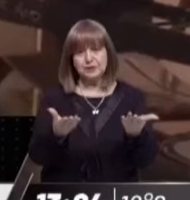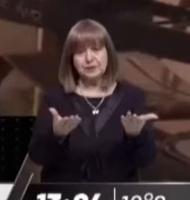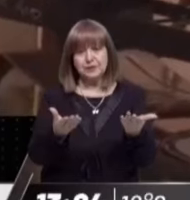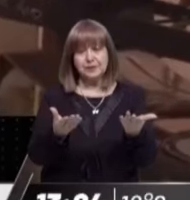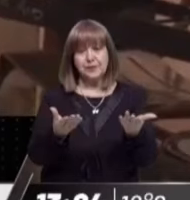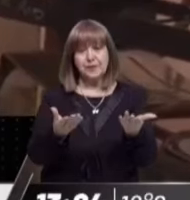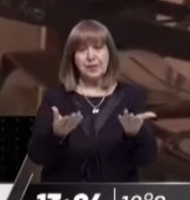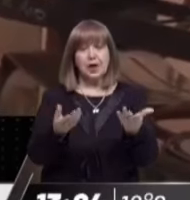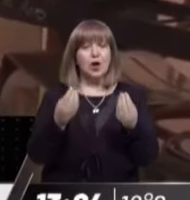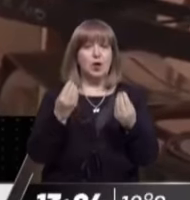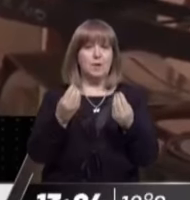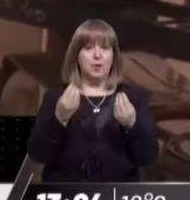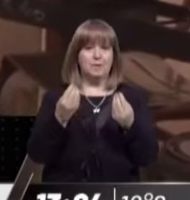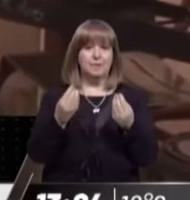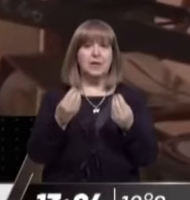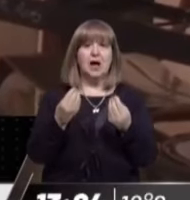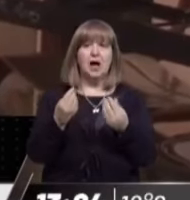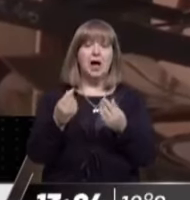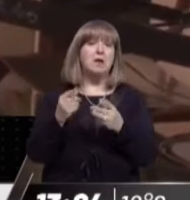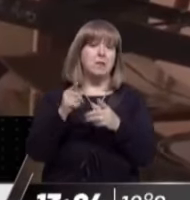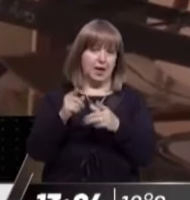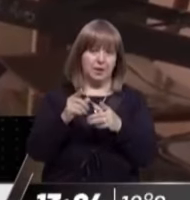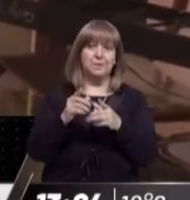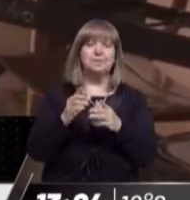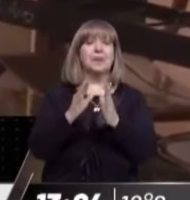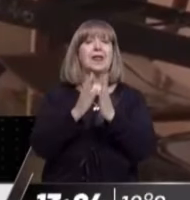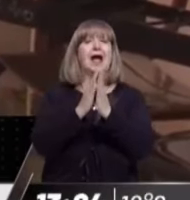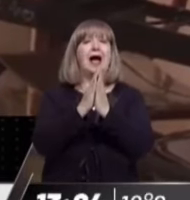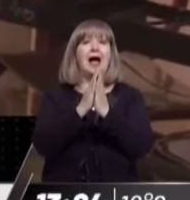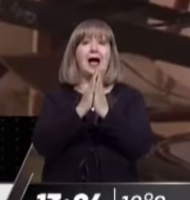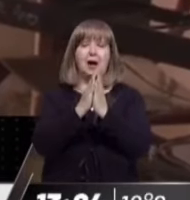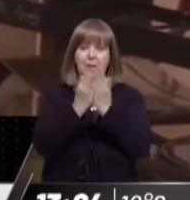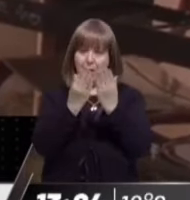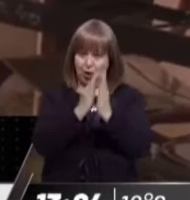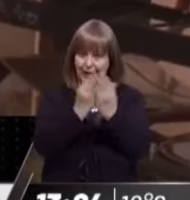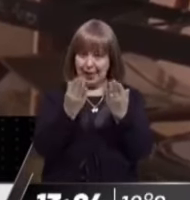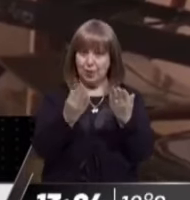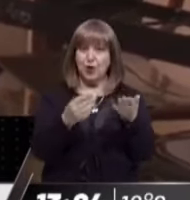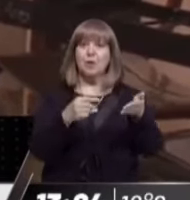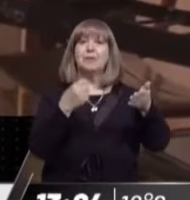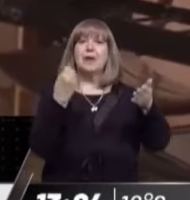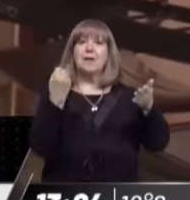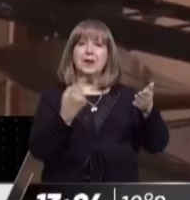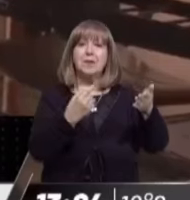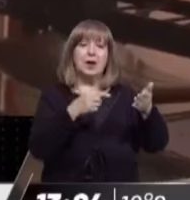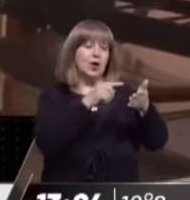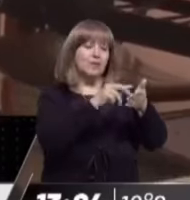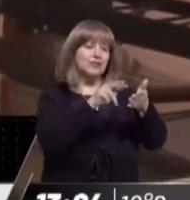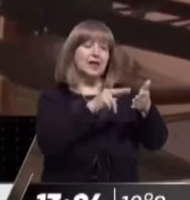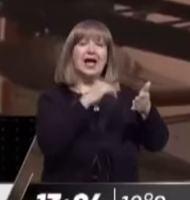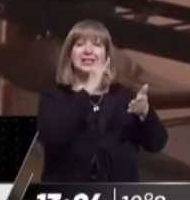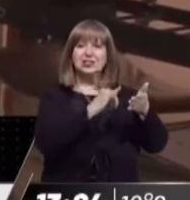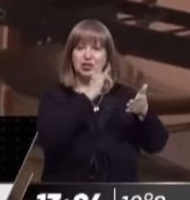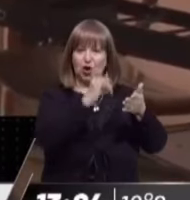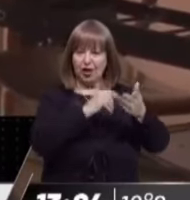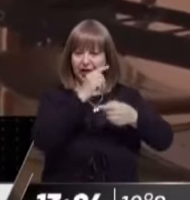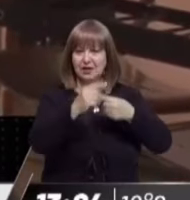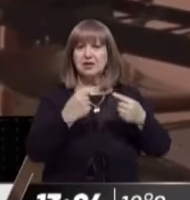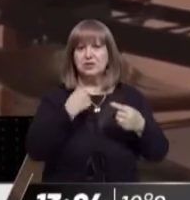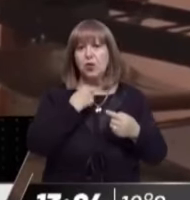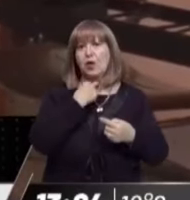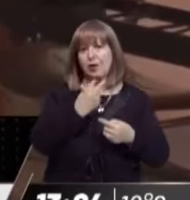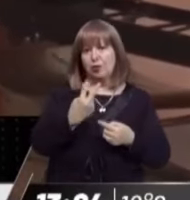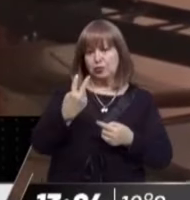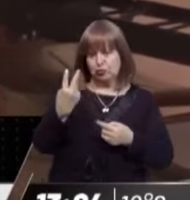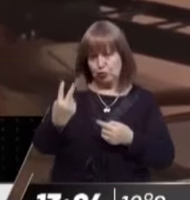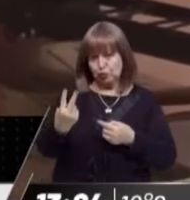quieren. ¿Cómo hacemos? No, pero los llevamos por la dramatización, los llevamos hablando primero, contando primero las historias. Yo tengo dos niños